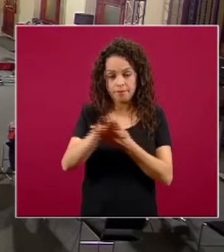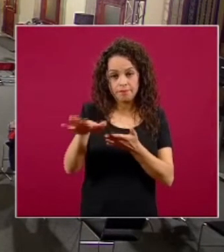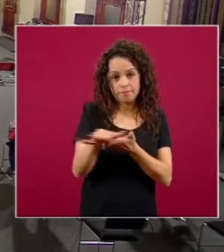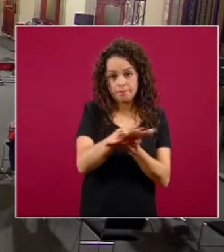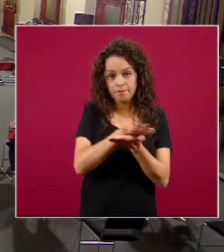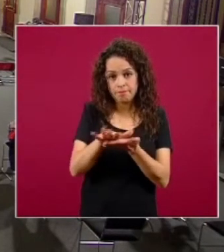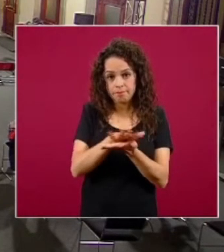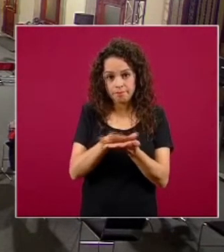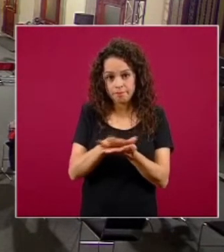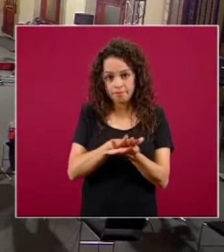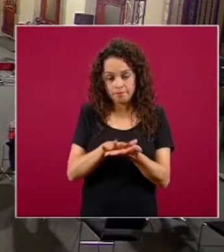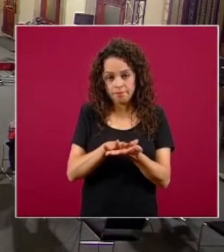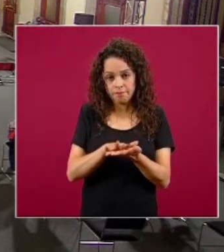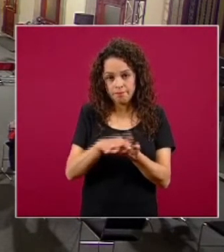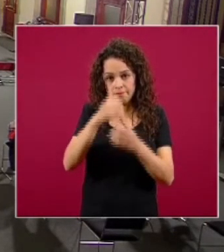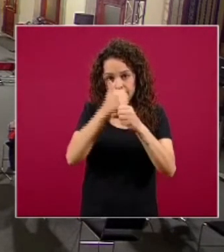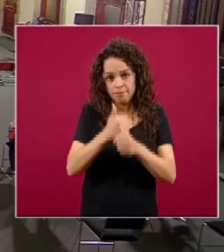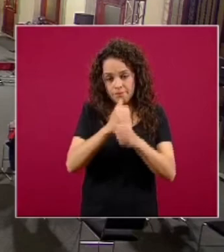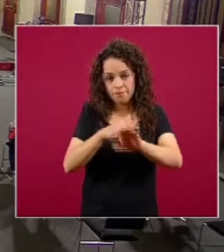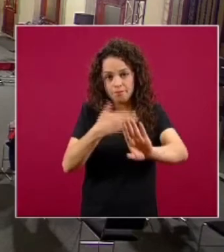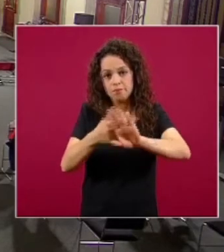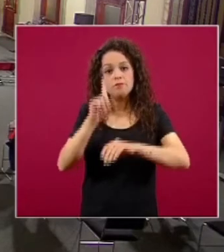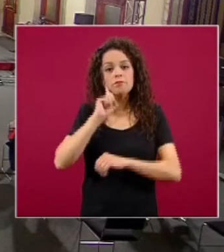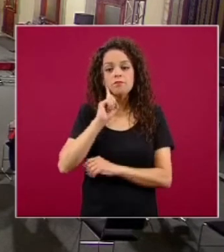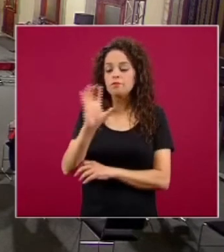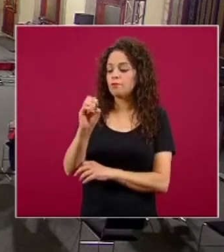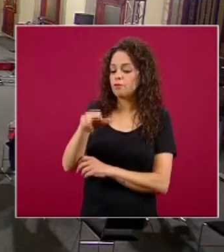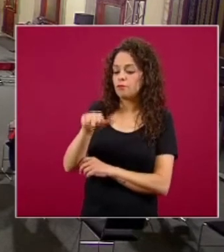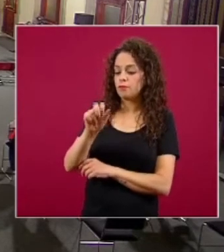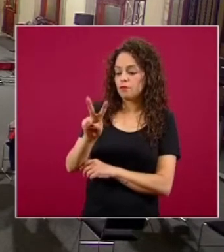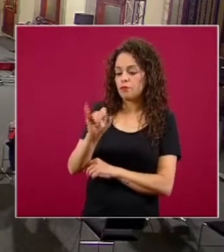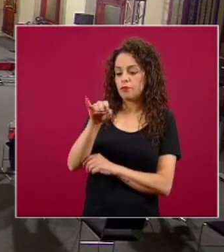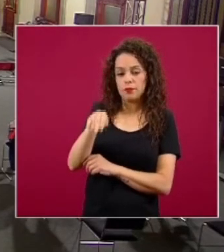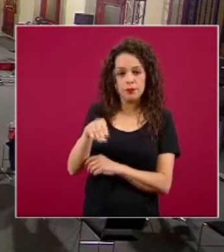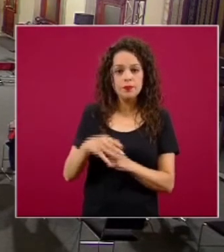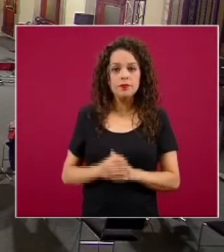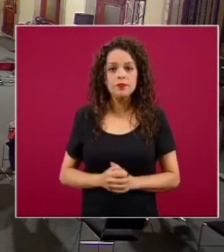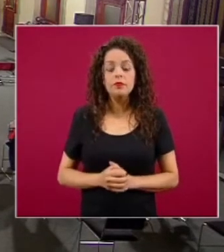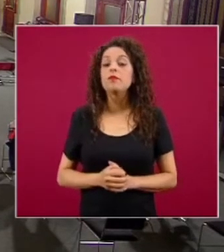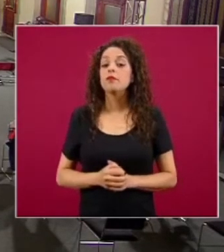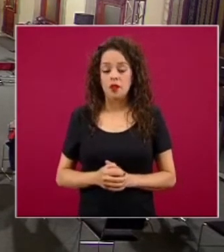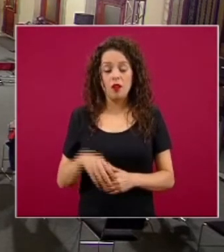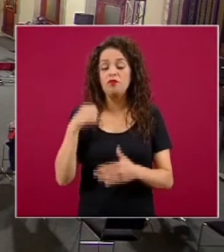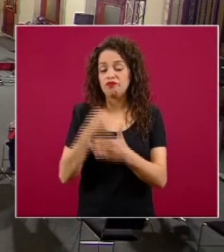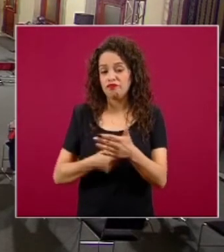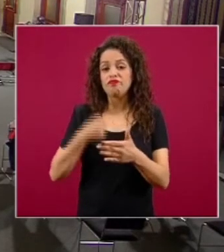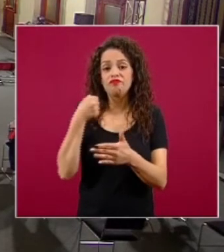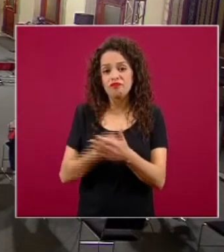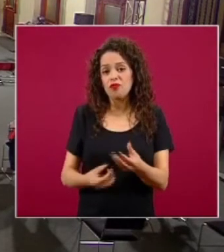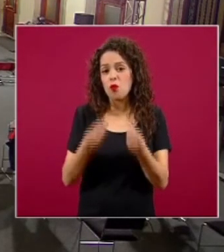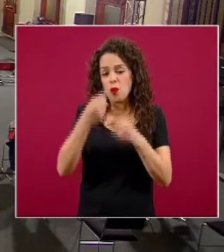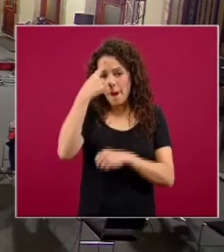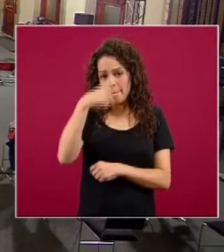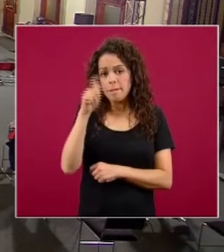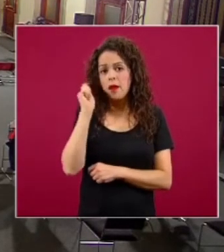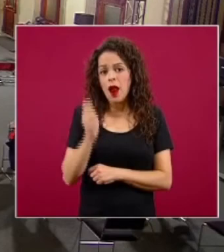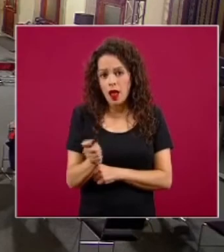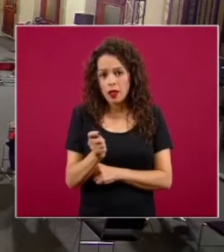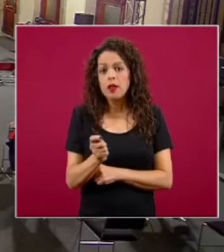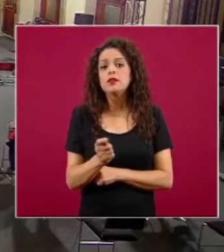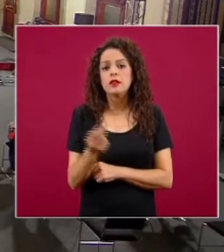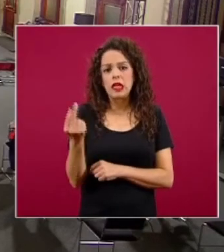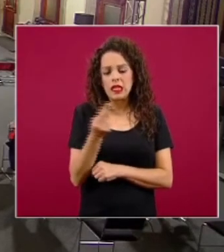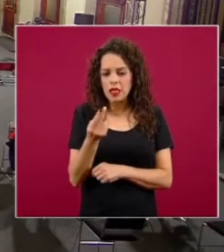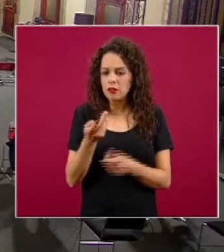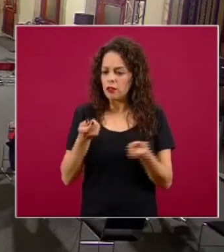Erradicación de la Violencia en contra de las mujeres, trabajamos incansablemente para coordinar las acciones